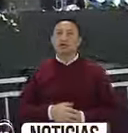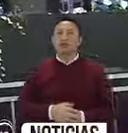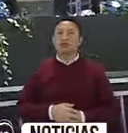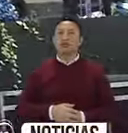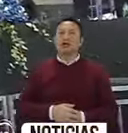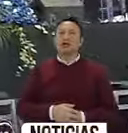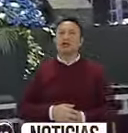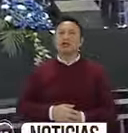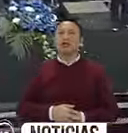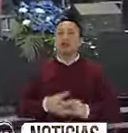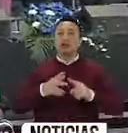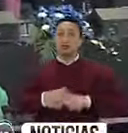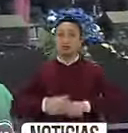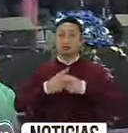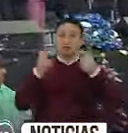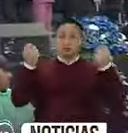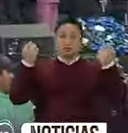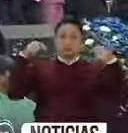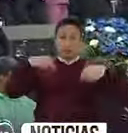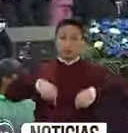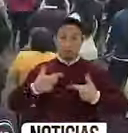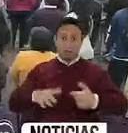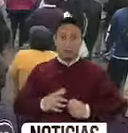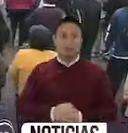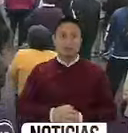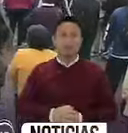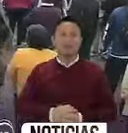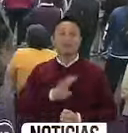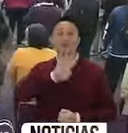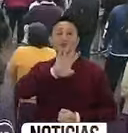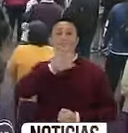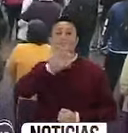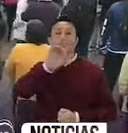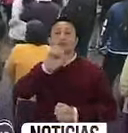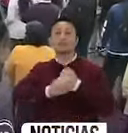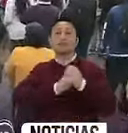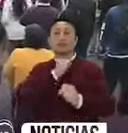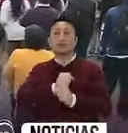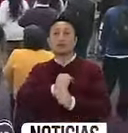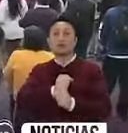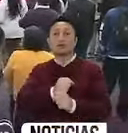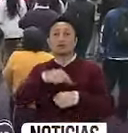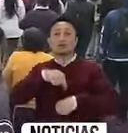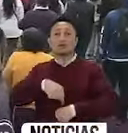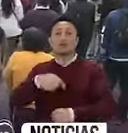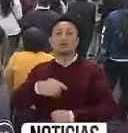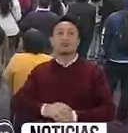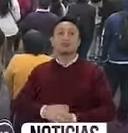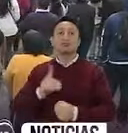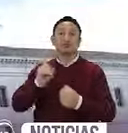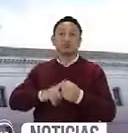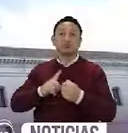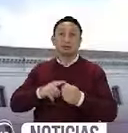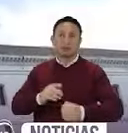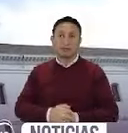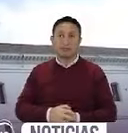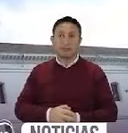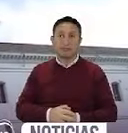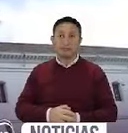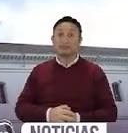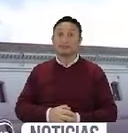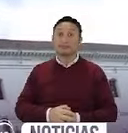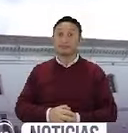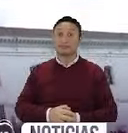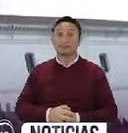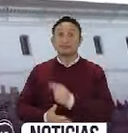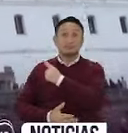Arrancaron oficialmente los festejos por los 490 años de Fundación Española de San Francisco de Quito. Y precisamente en